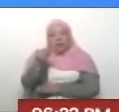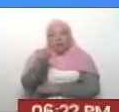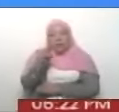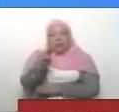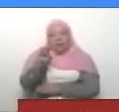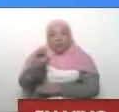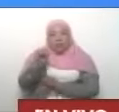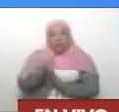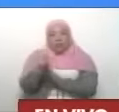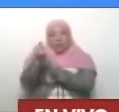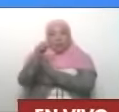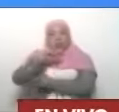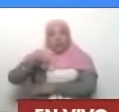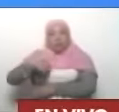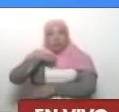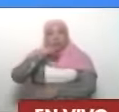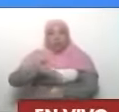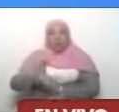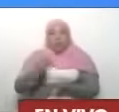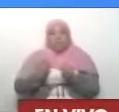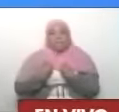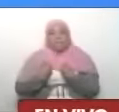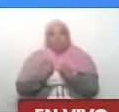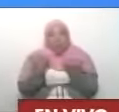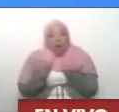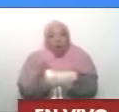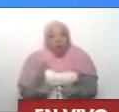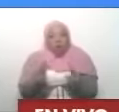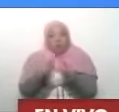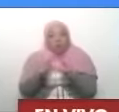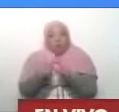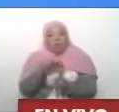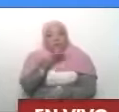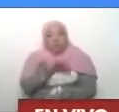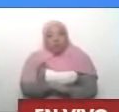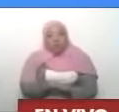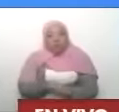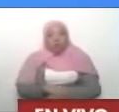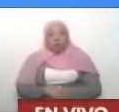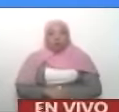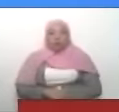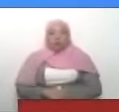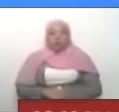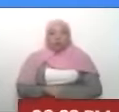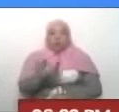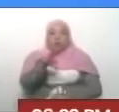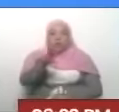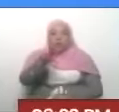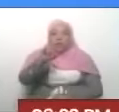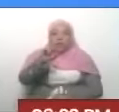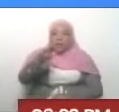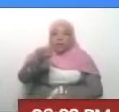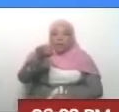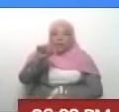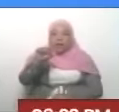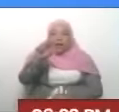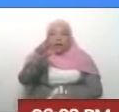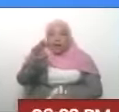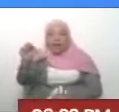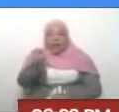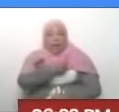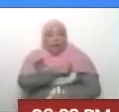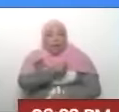líderes y lideresas de nuestra historia, vivos, presentes, y conozcamos la historia de Urimare, de Chacao, de